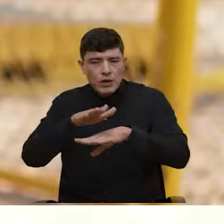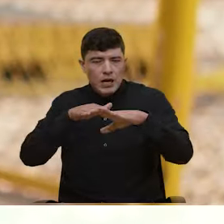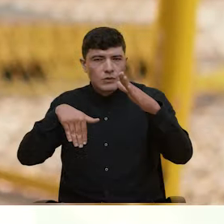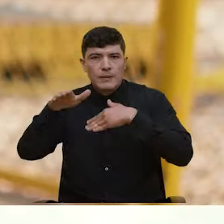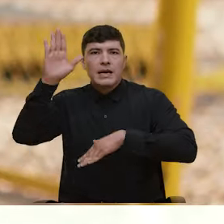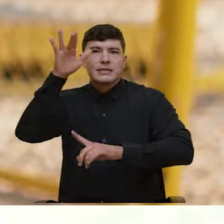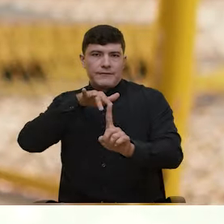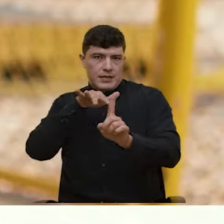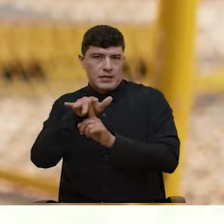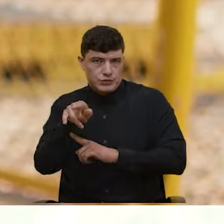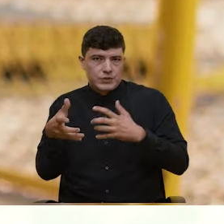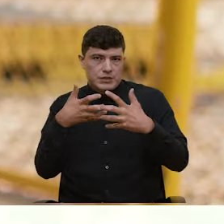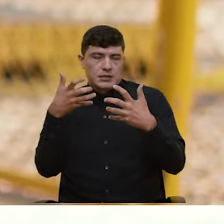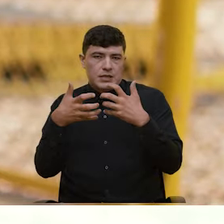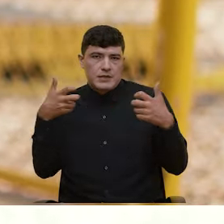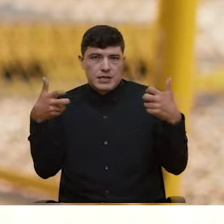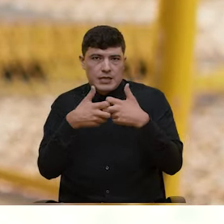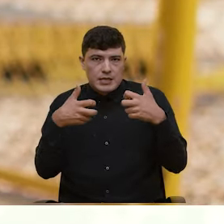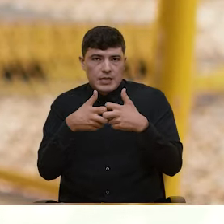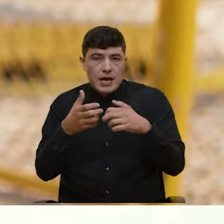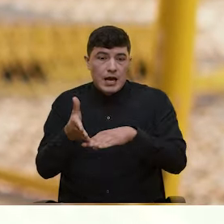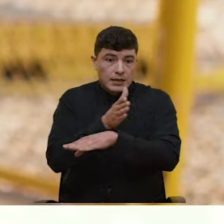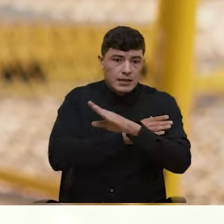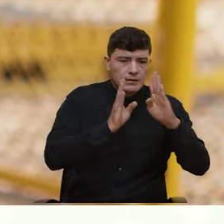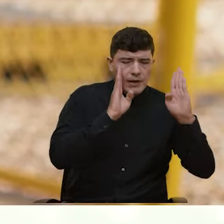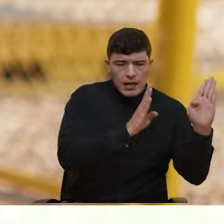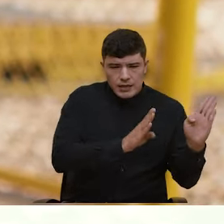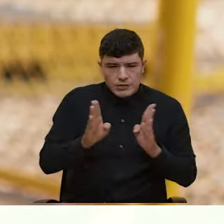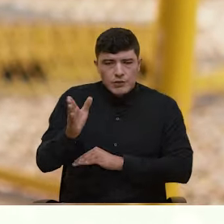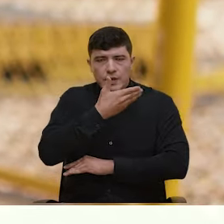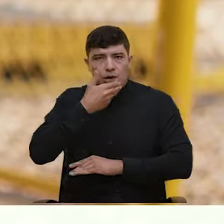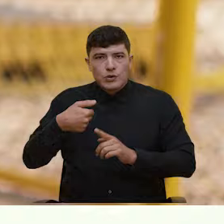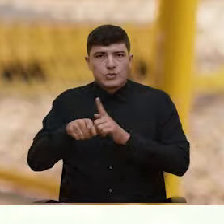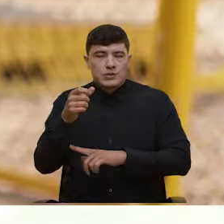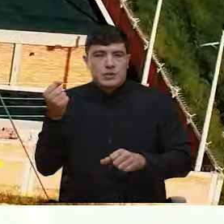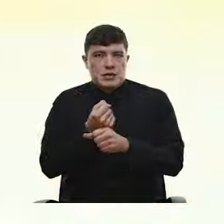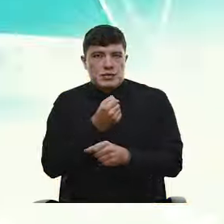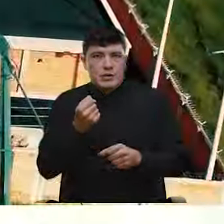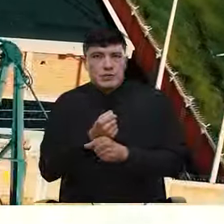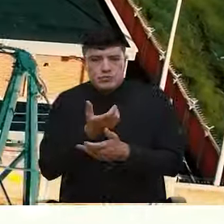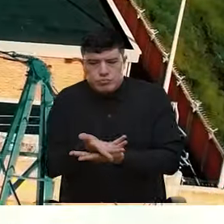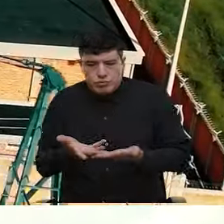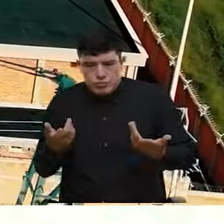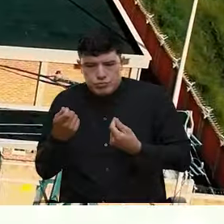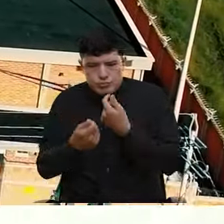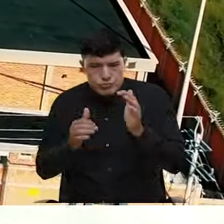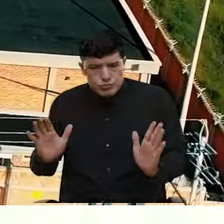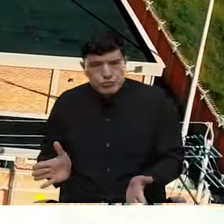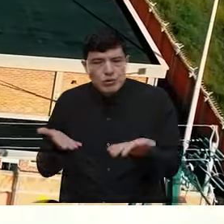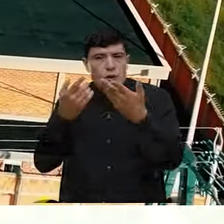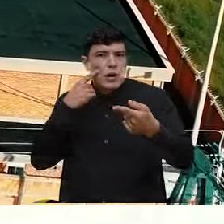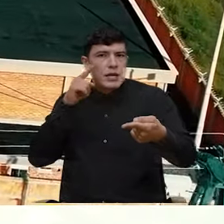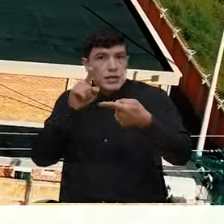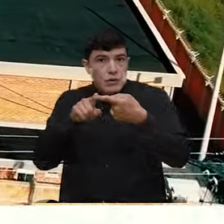nos permite tener una mejor planeación de los trabajos de mantenimiento, una optimización de los recursos con el fin de garantizar la calidad del servicio